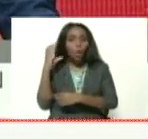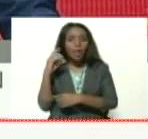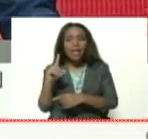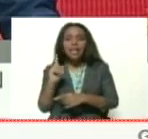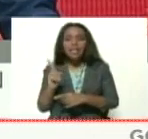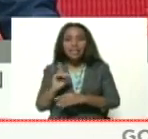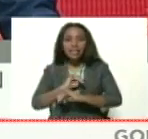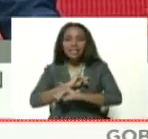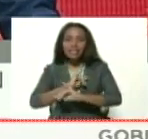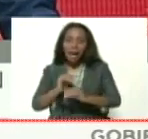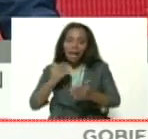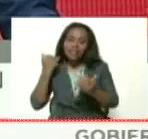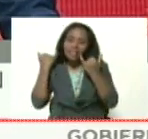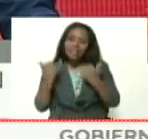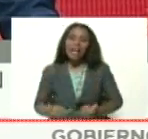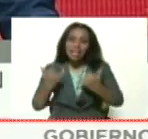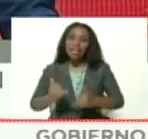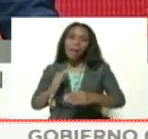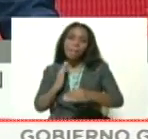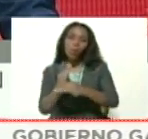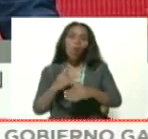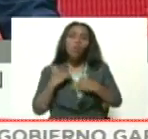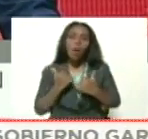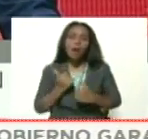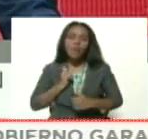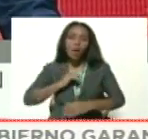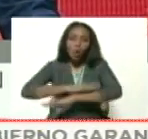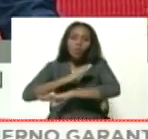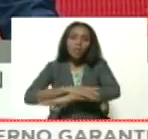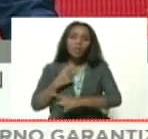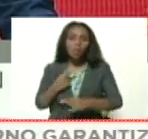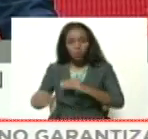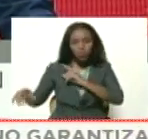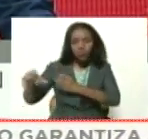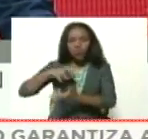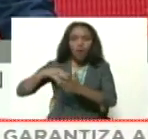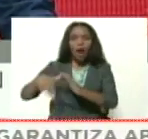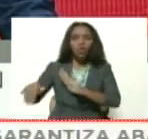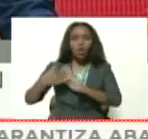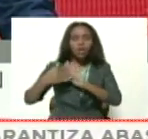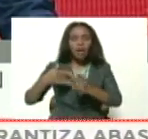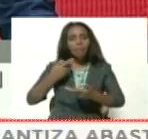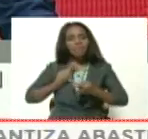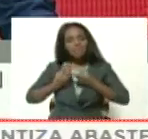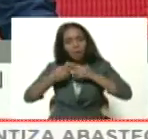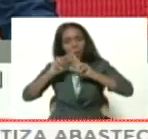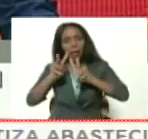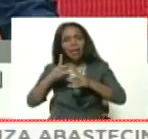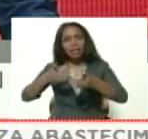ya cualquier acción agresiva y violenta contra el pacífico,